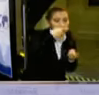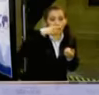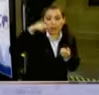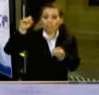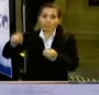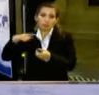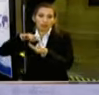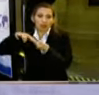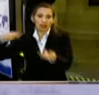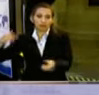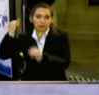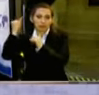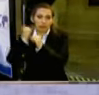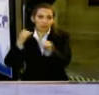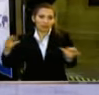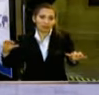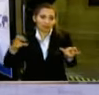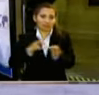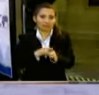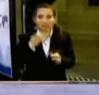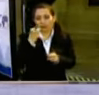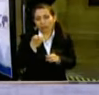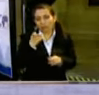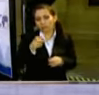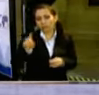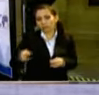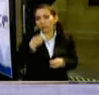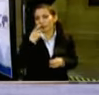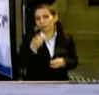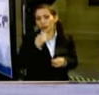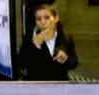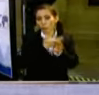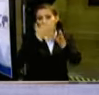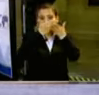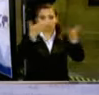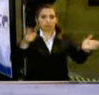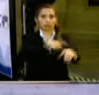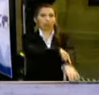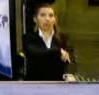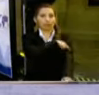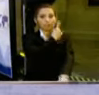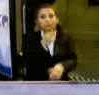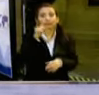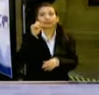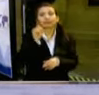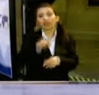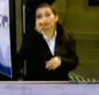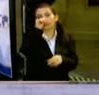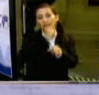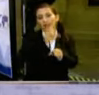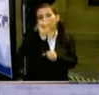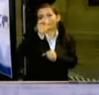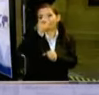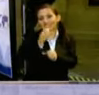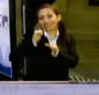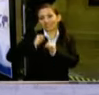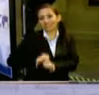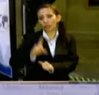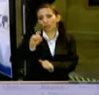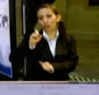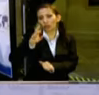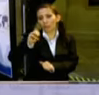ambiente internacional. Y bueno, a esto ya se refirió de manera muy amplia el secretario de Relaciones Exteriores, el